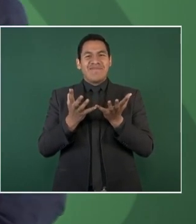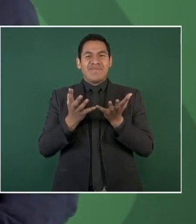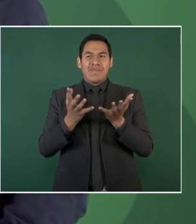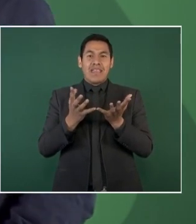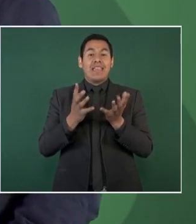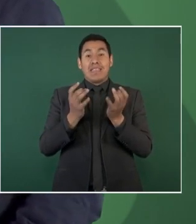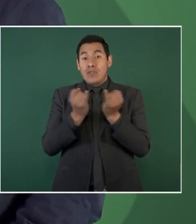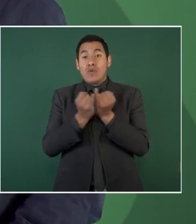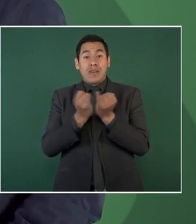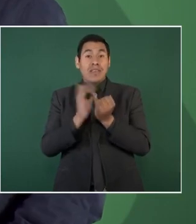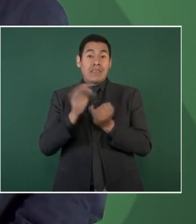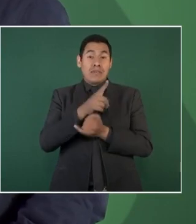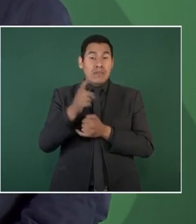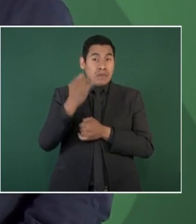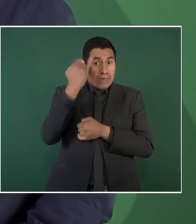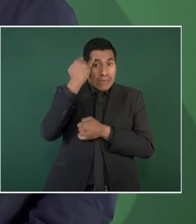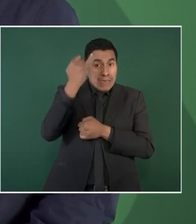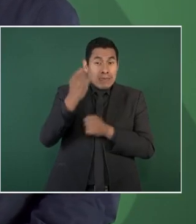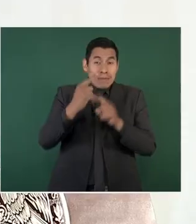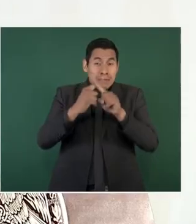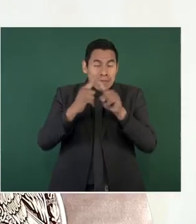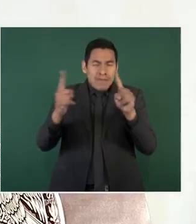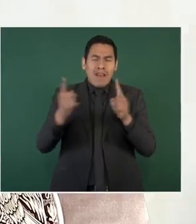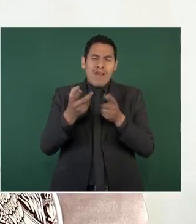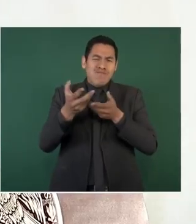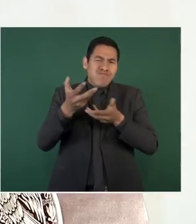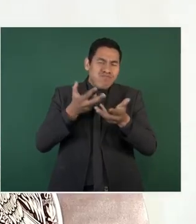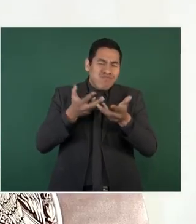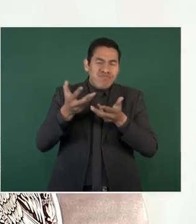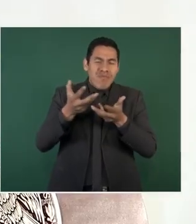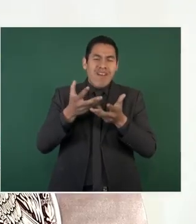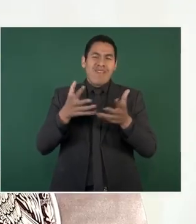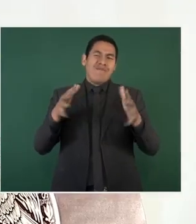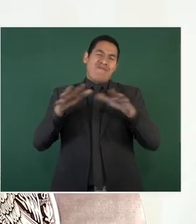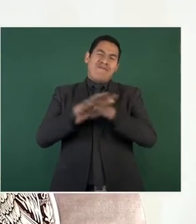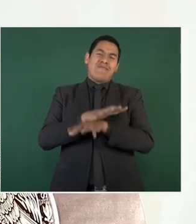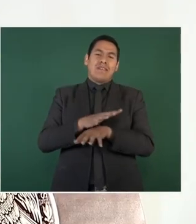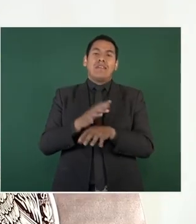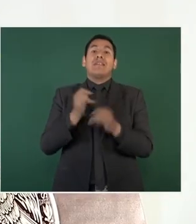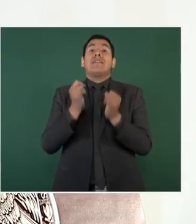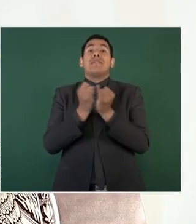puntos de vista y enfrentar problemas